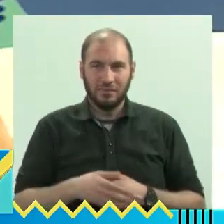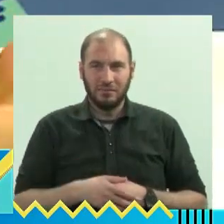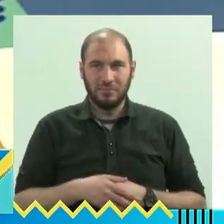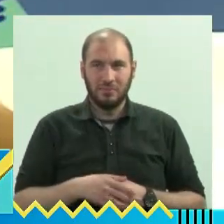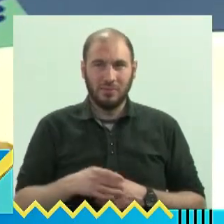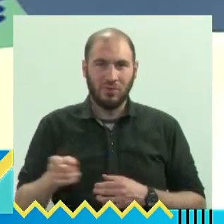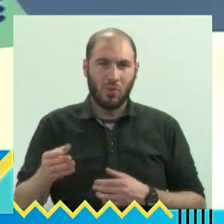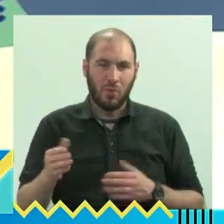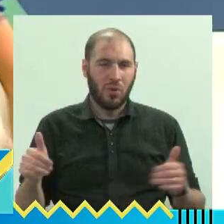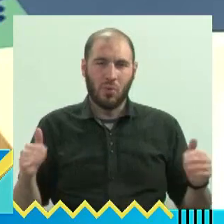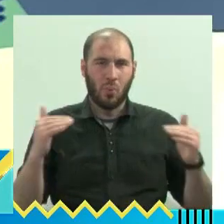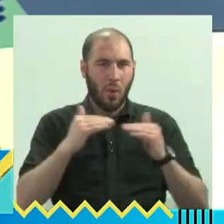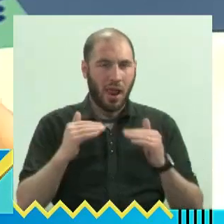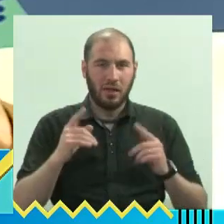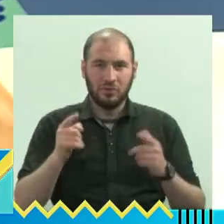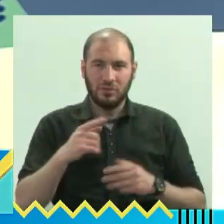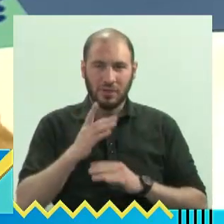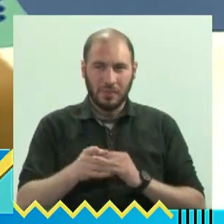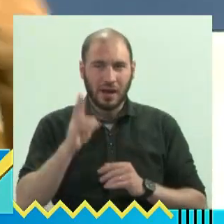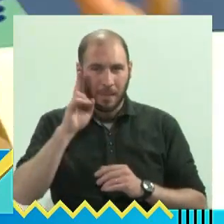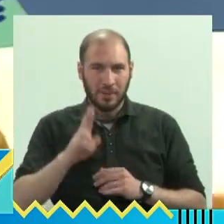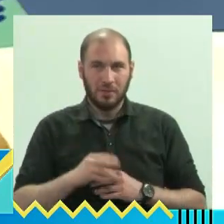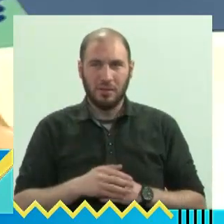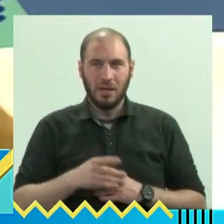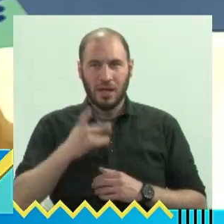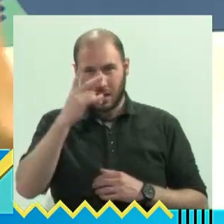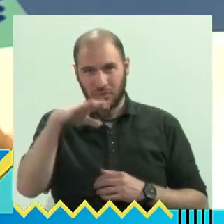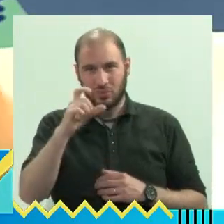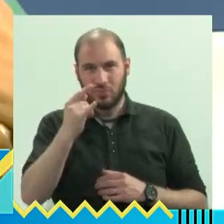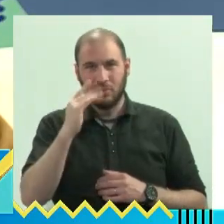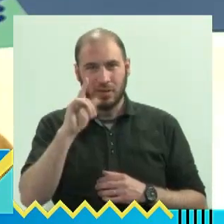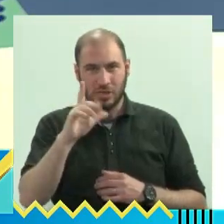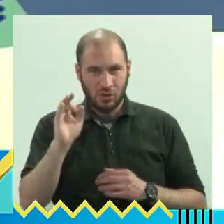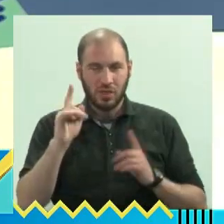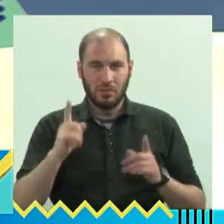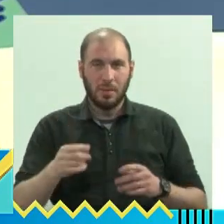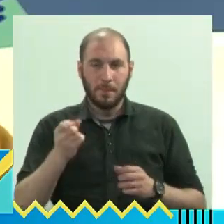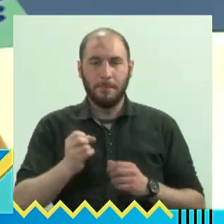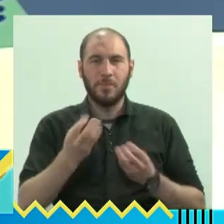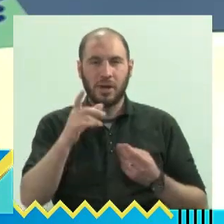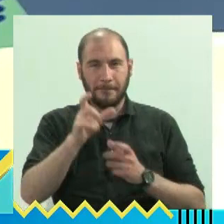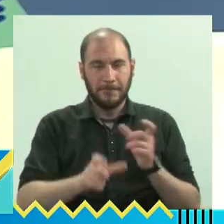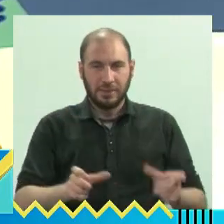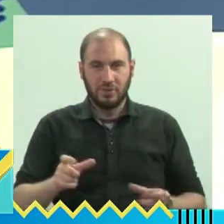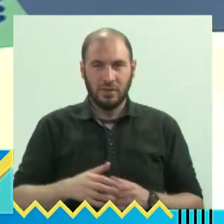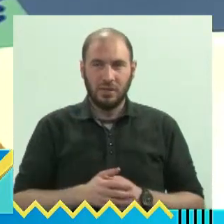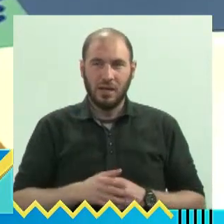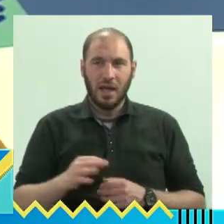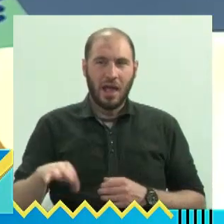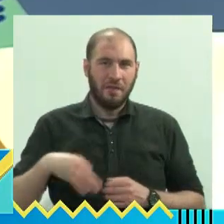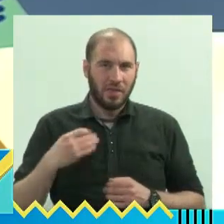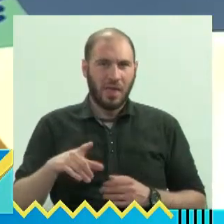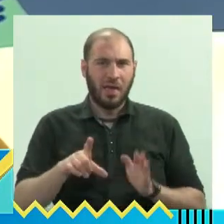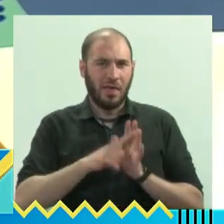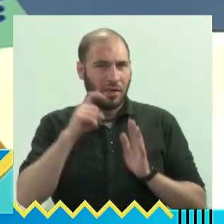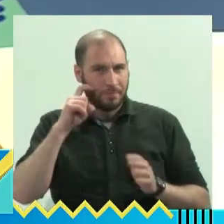de ellos, digamos, ¿no? Por eso también el proceso de admiración con el gaucho Cubillos, con otros, porque son personas que han tenido una vida